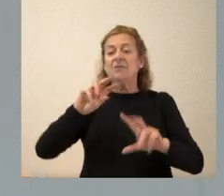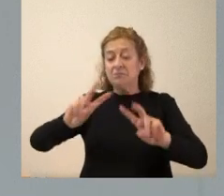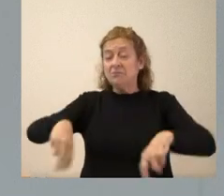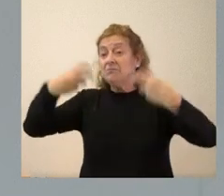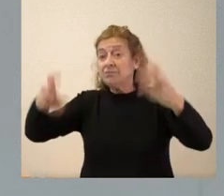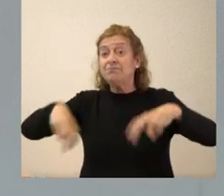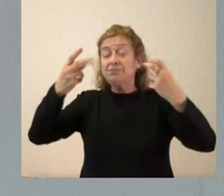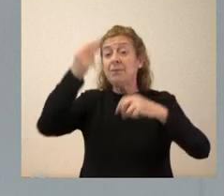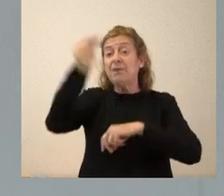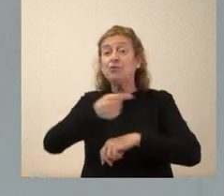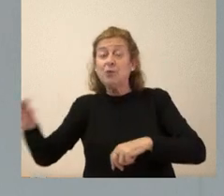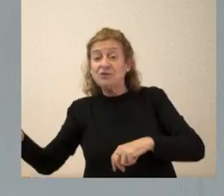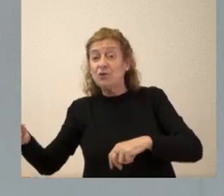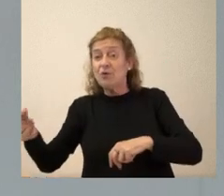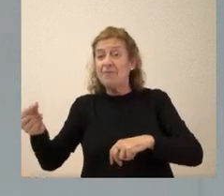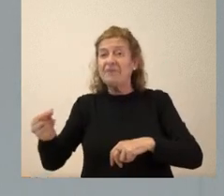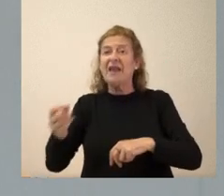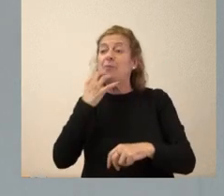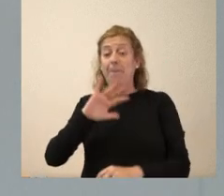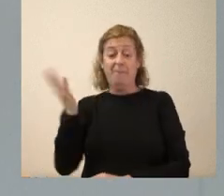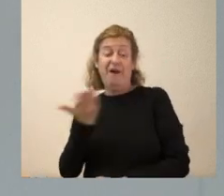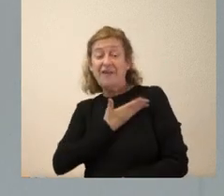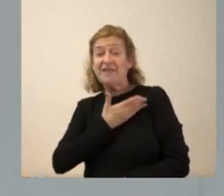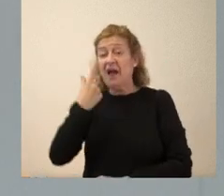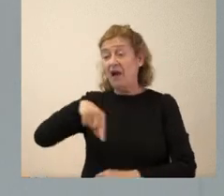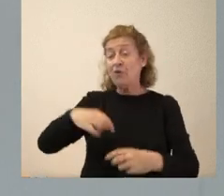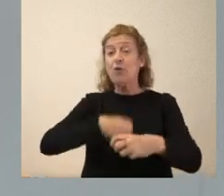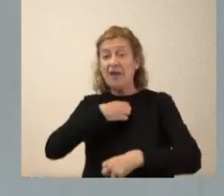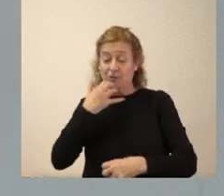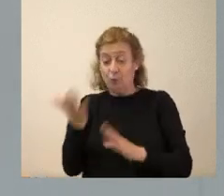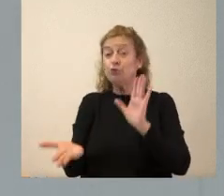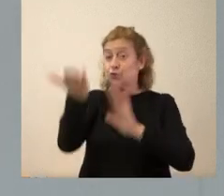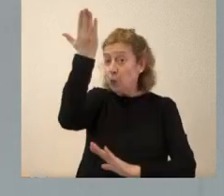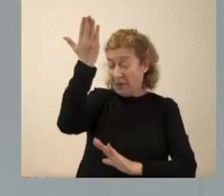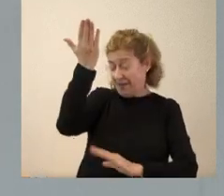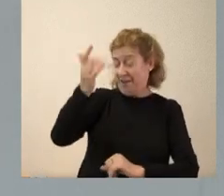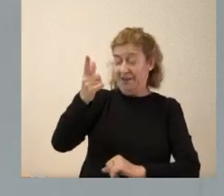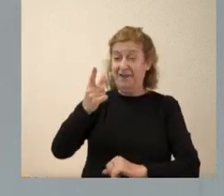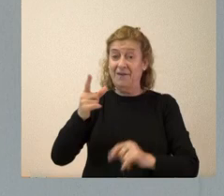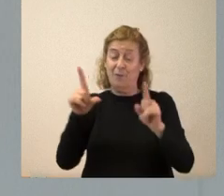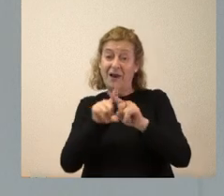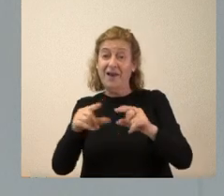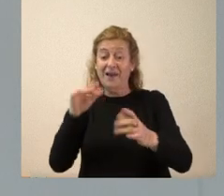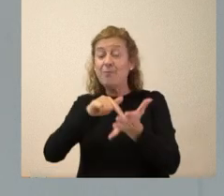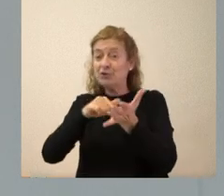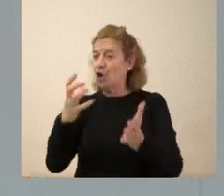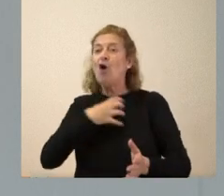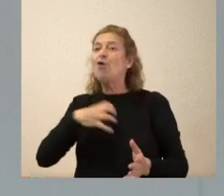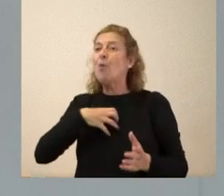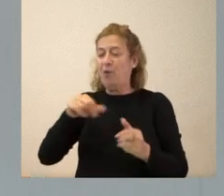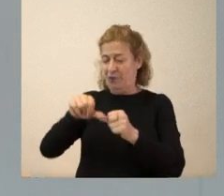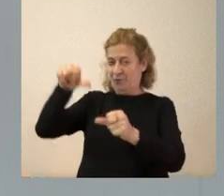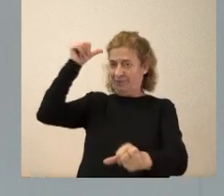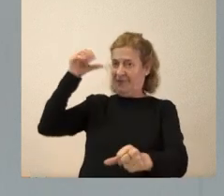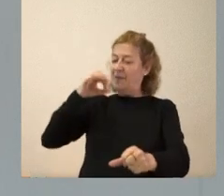presupuestarias son en perjuicio de los ciudadanos subiendo impuestos no se puede aplicar esta retroactividad si son En beneficio